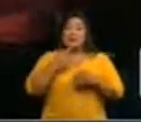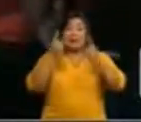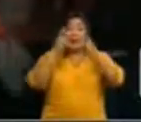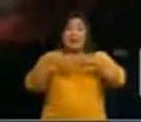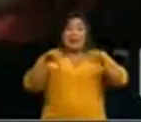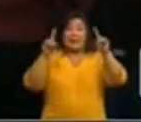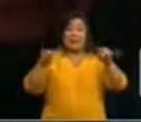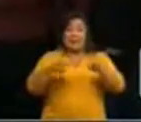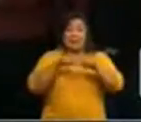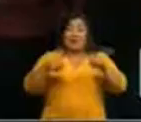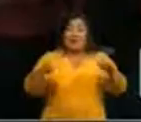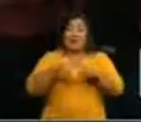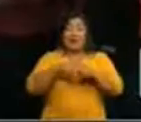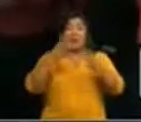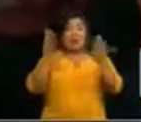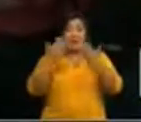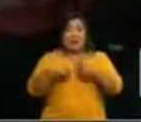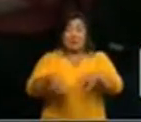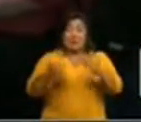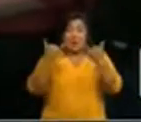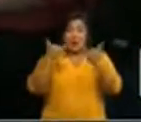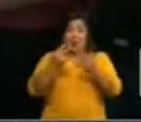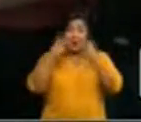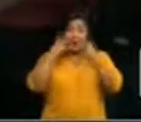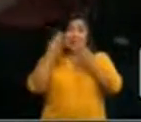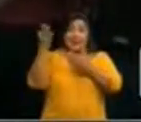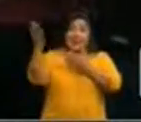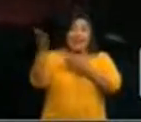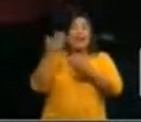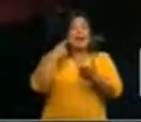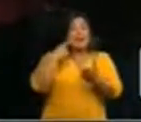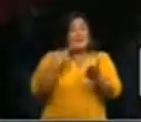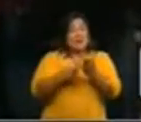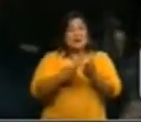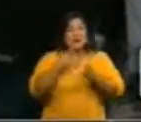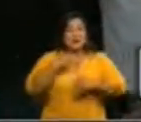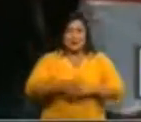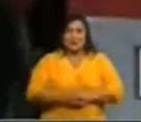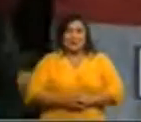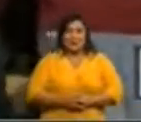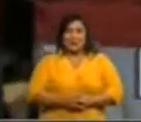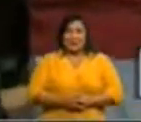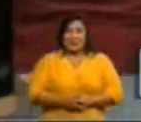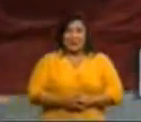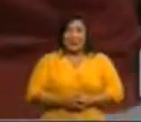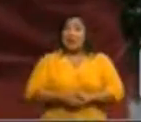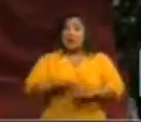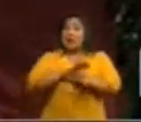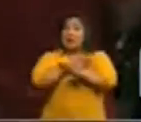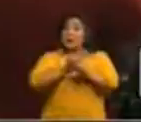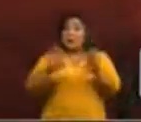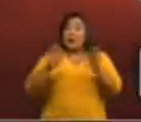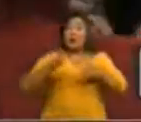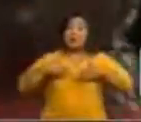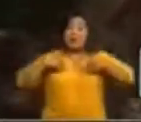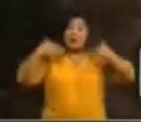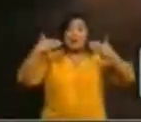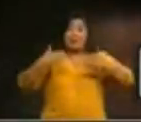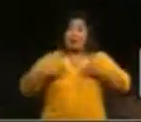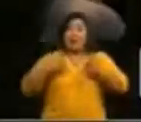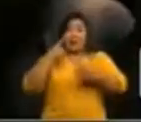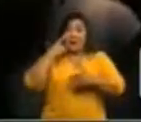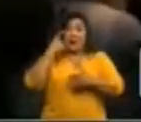navideño. Acaban en este instante de presentar un dramatizado muy lindo en que los niños fueron los más felices y